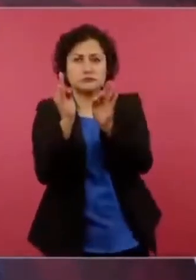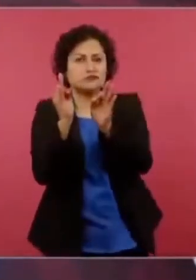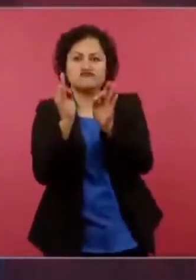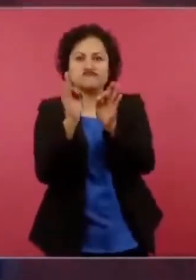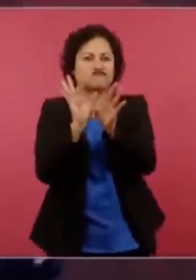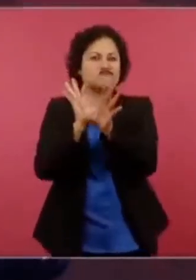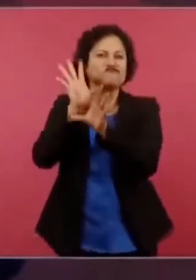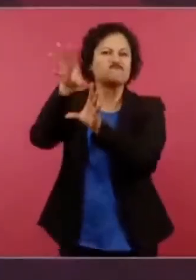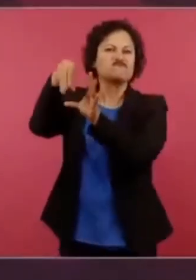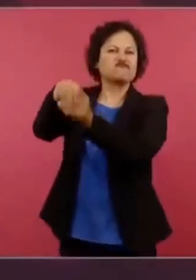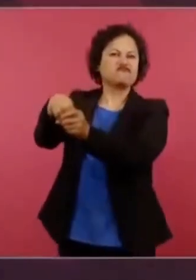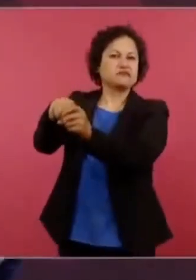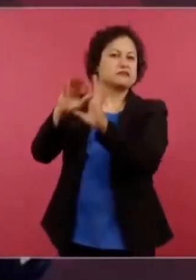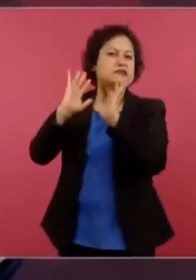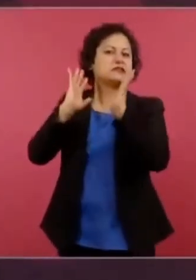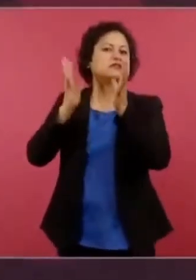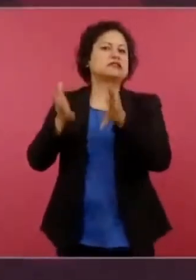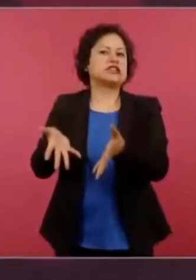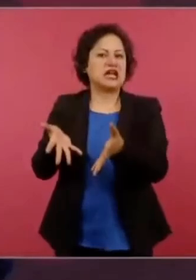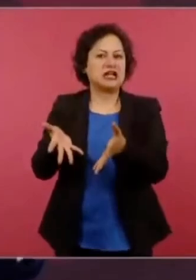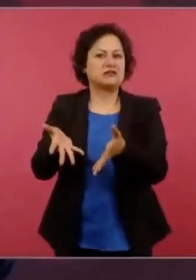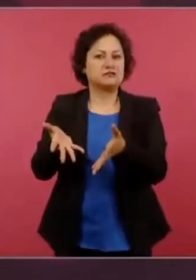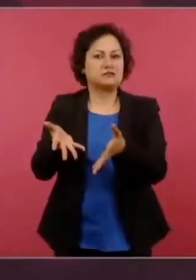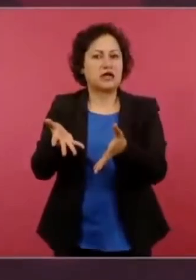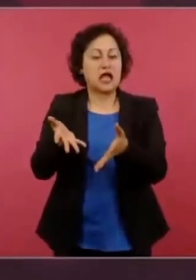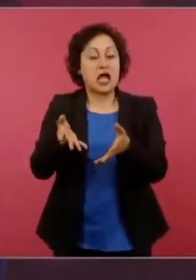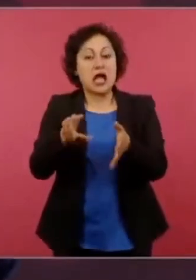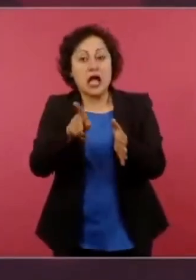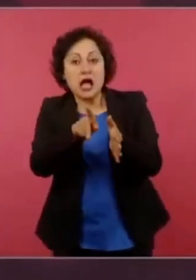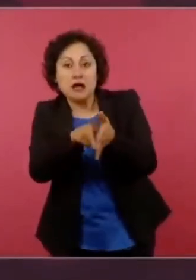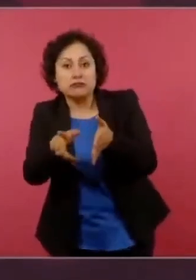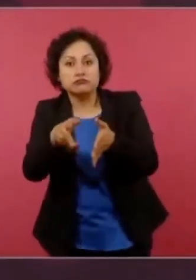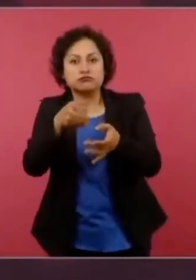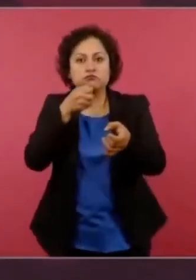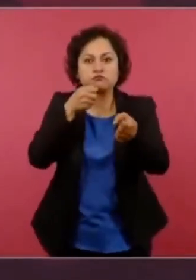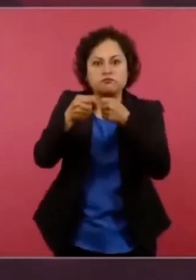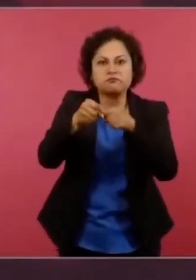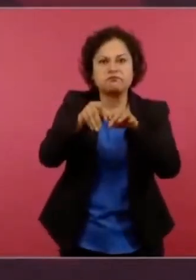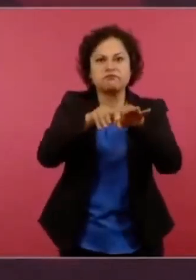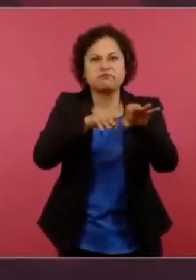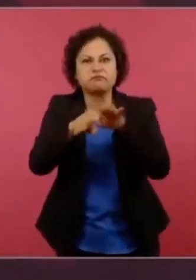de empresas y sobre todo de traficantes de influencia,